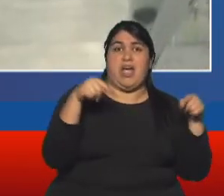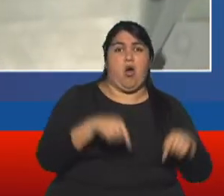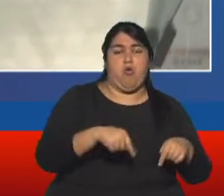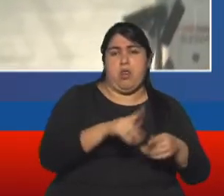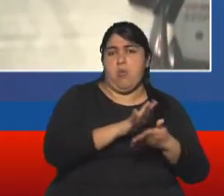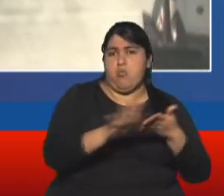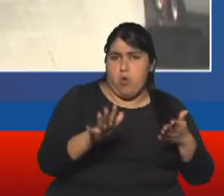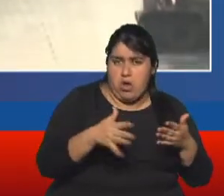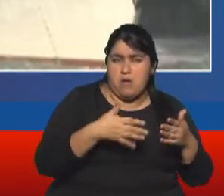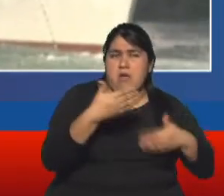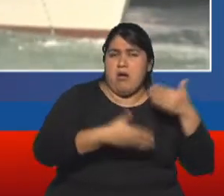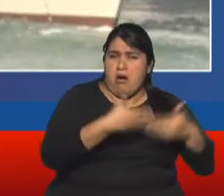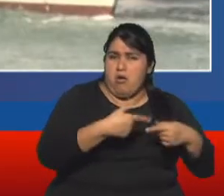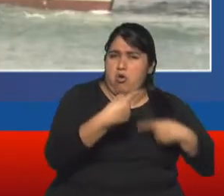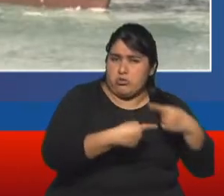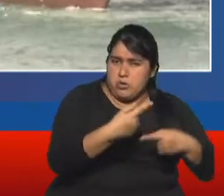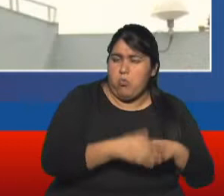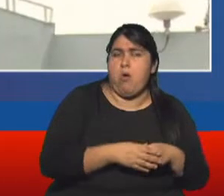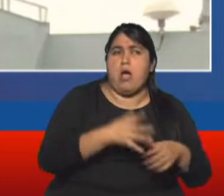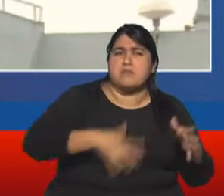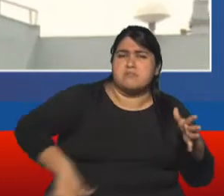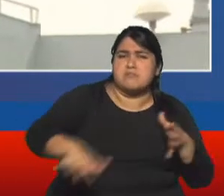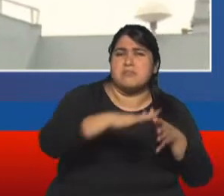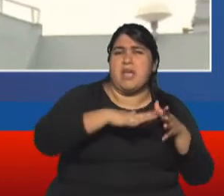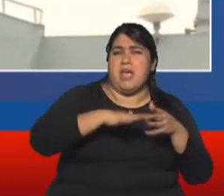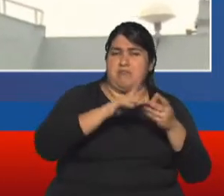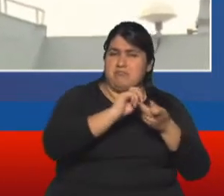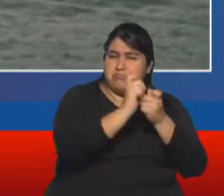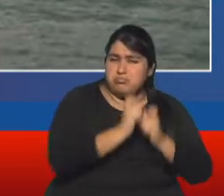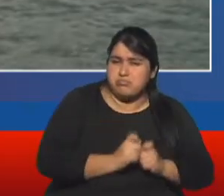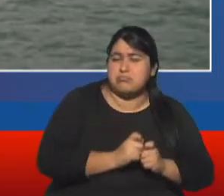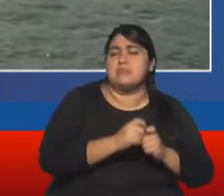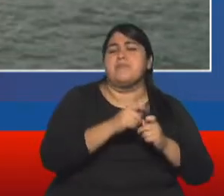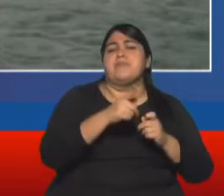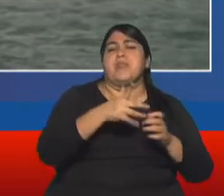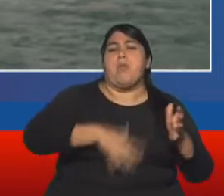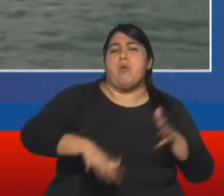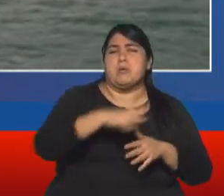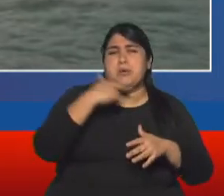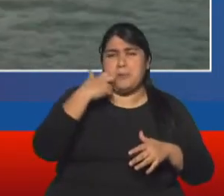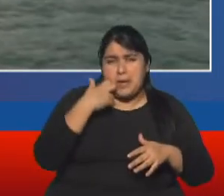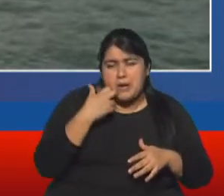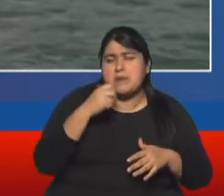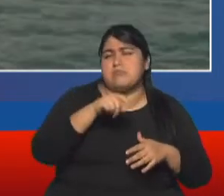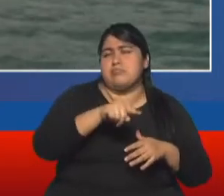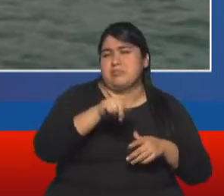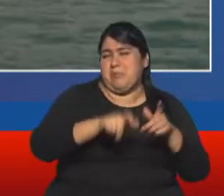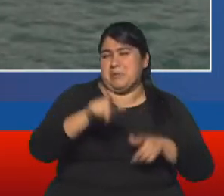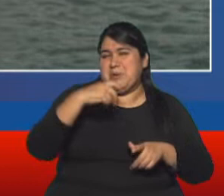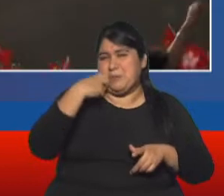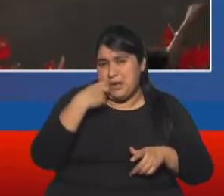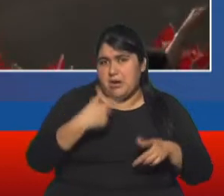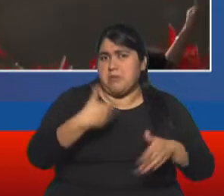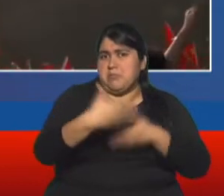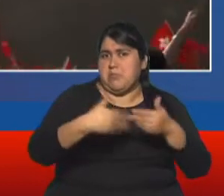grandes avances. El desafío demográfico es un punto importante. El envejecimiento de la población es un dato estructural que ya se ha